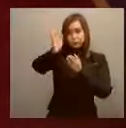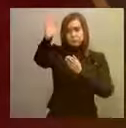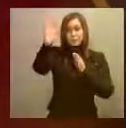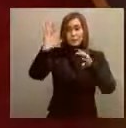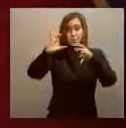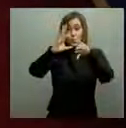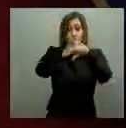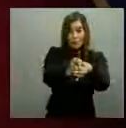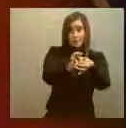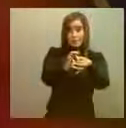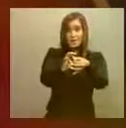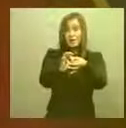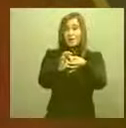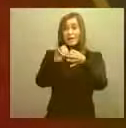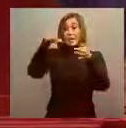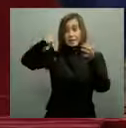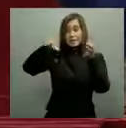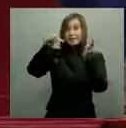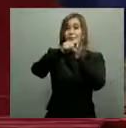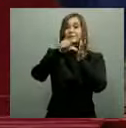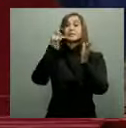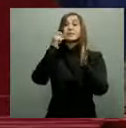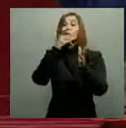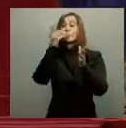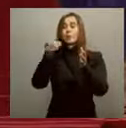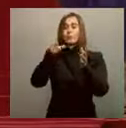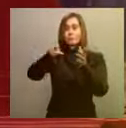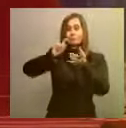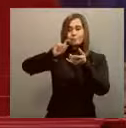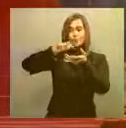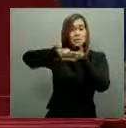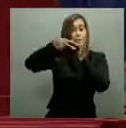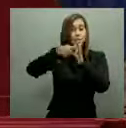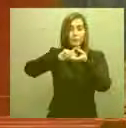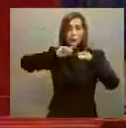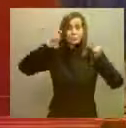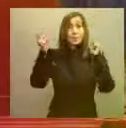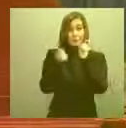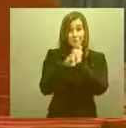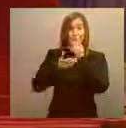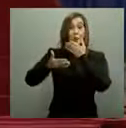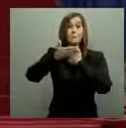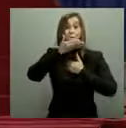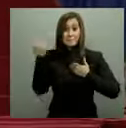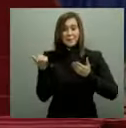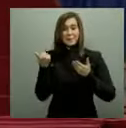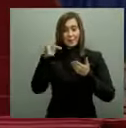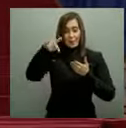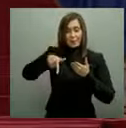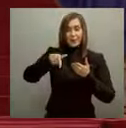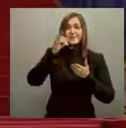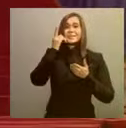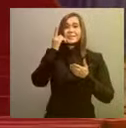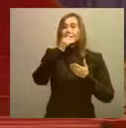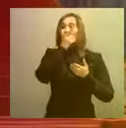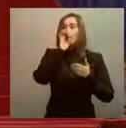con la circunvalación de Santo Domingo. Esto va a mejorar significativamente el tránsito en Santo Domingo